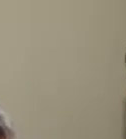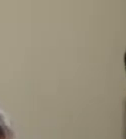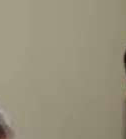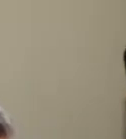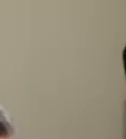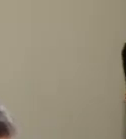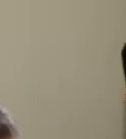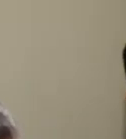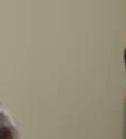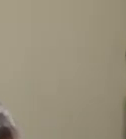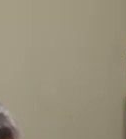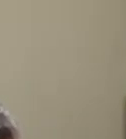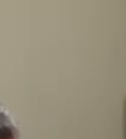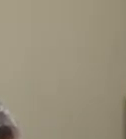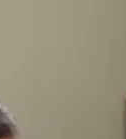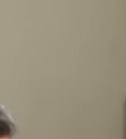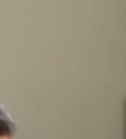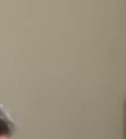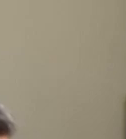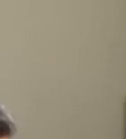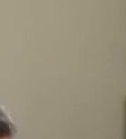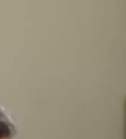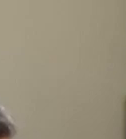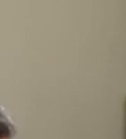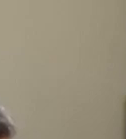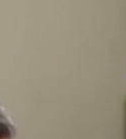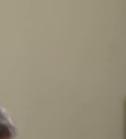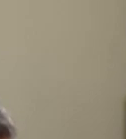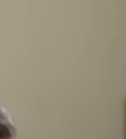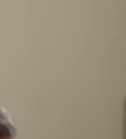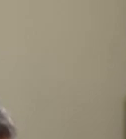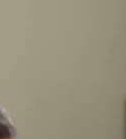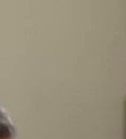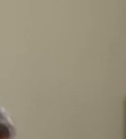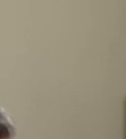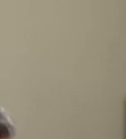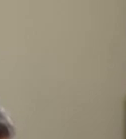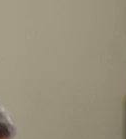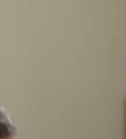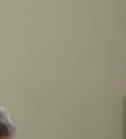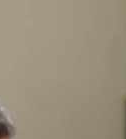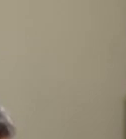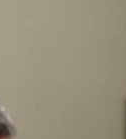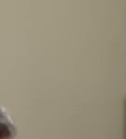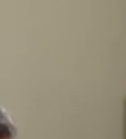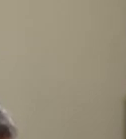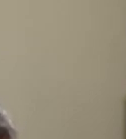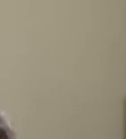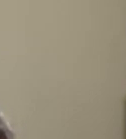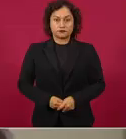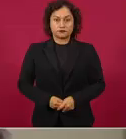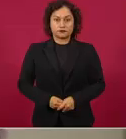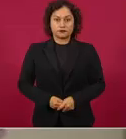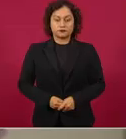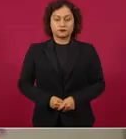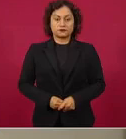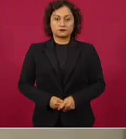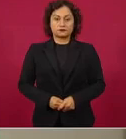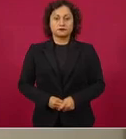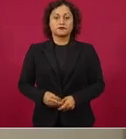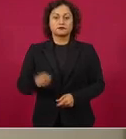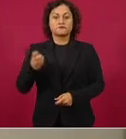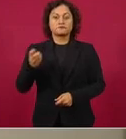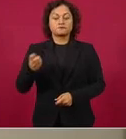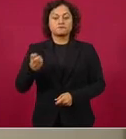el resultado de caminar sobre los caminos olvidados. Es efecto de una historia de dolor que le hizo comprender